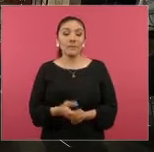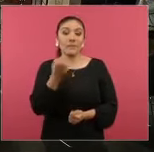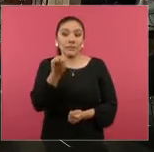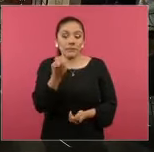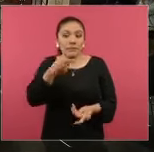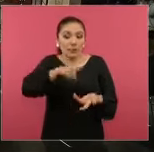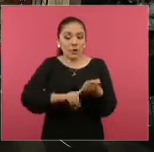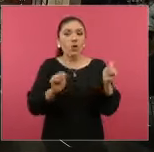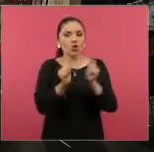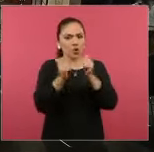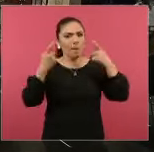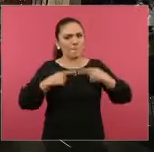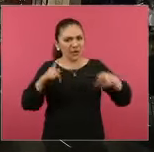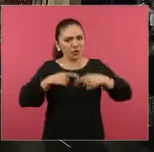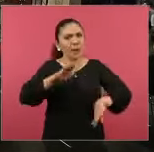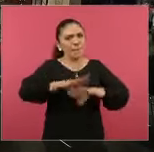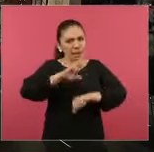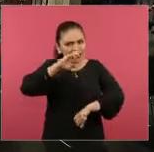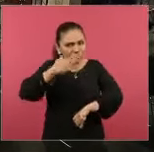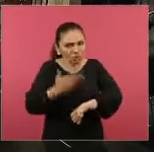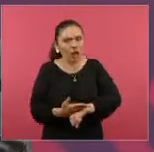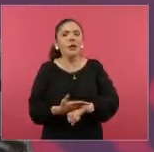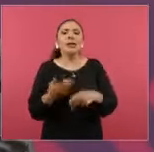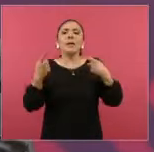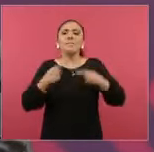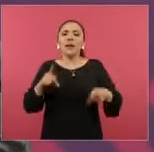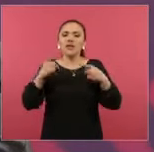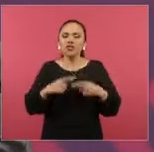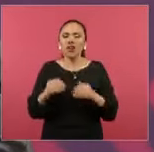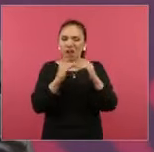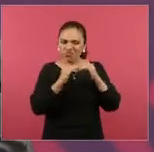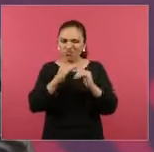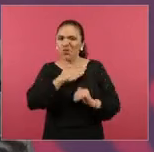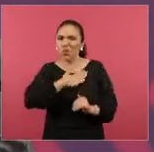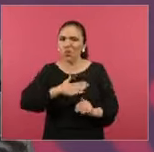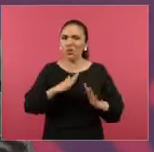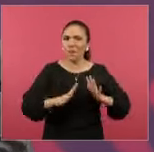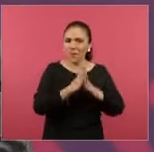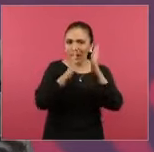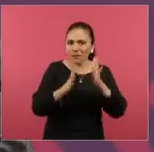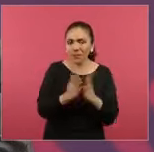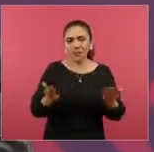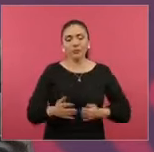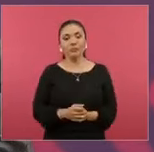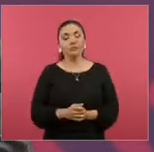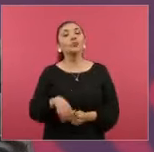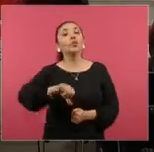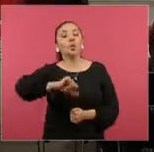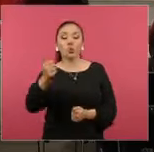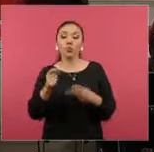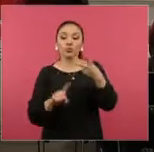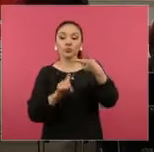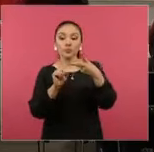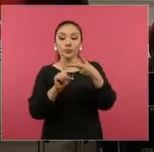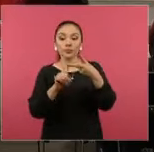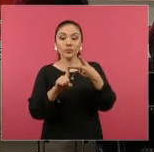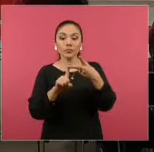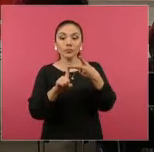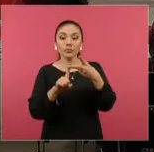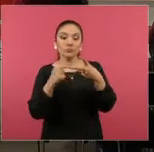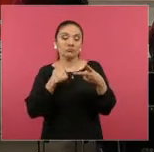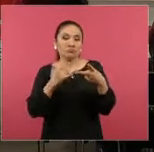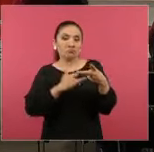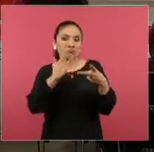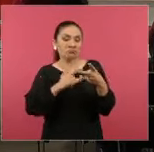implica ciudadanos responsables con ciudadanos democráticos. Una segunda cuestión que yo me parece que